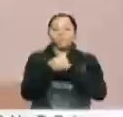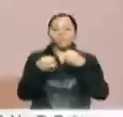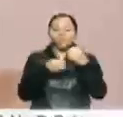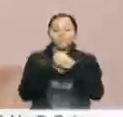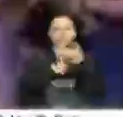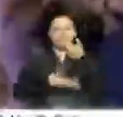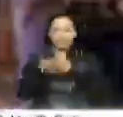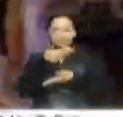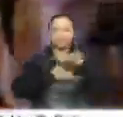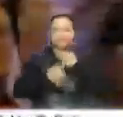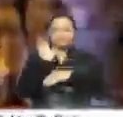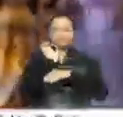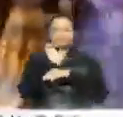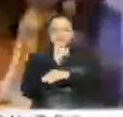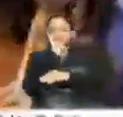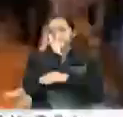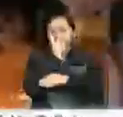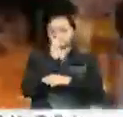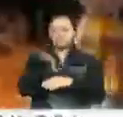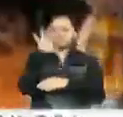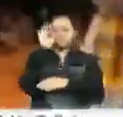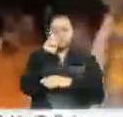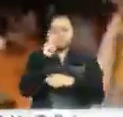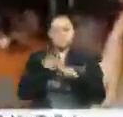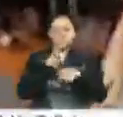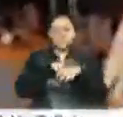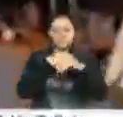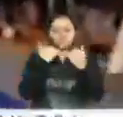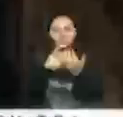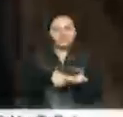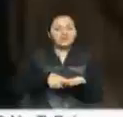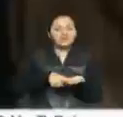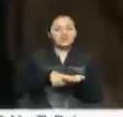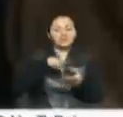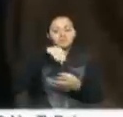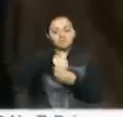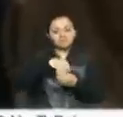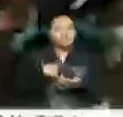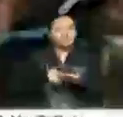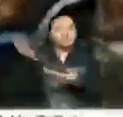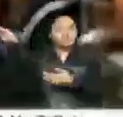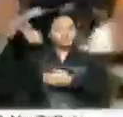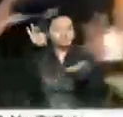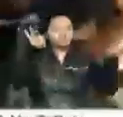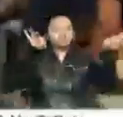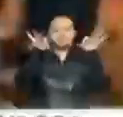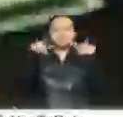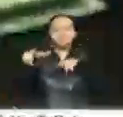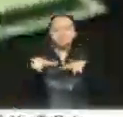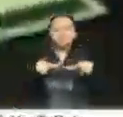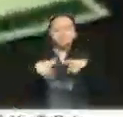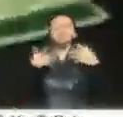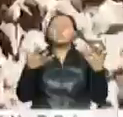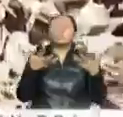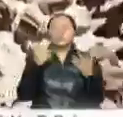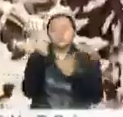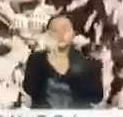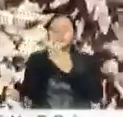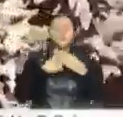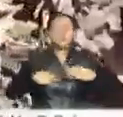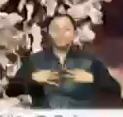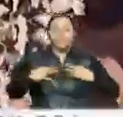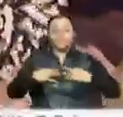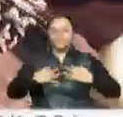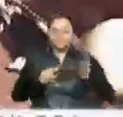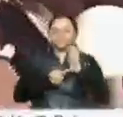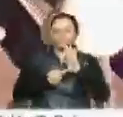de ProEcuador en Cantón, destacó que por primera vez se reunió en un mismo lugar a los representantes del sector textil y diseño de moda, con